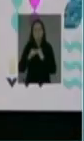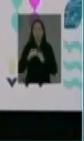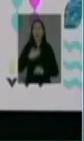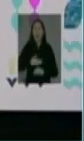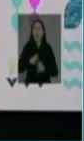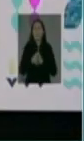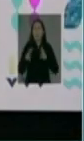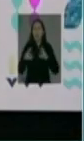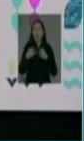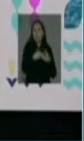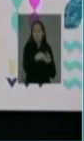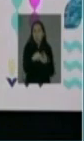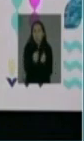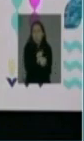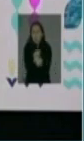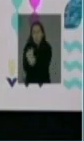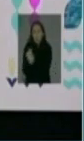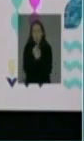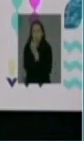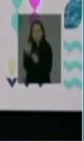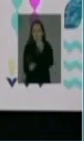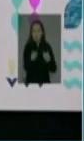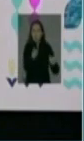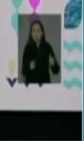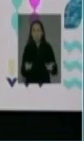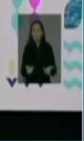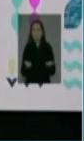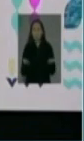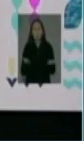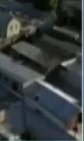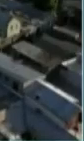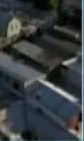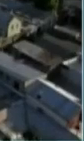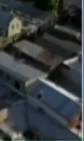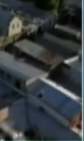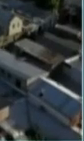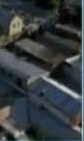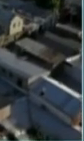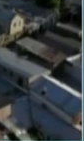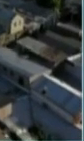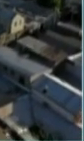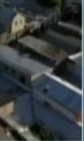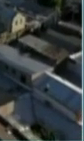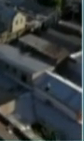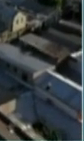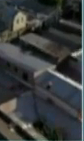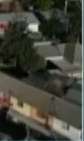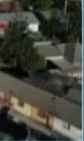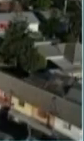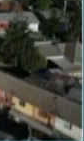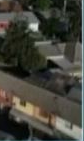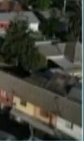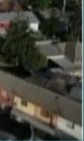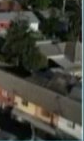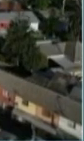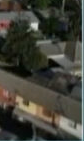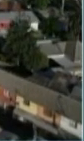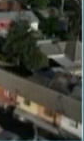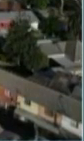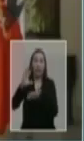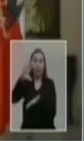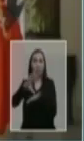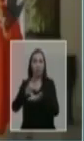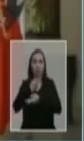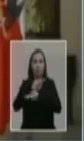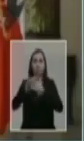única que a mí me gusta bastante, porque estás introduciendo un nuevo actor que si ofrece el mismo